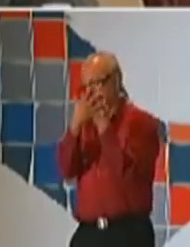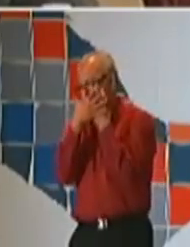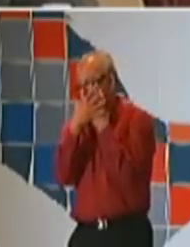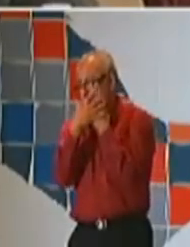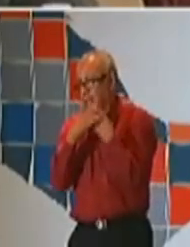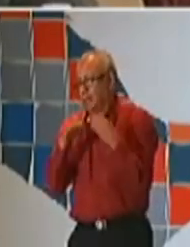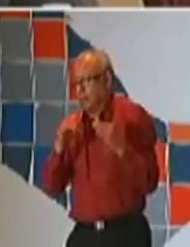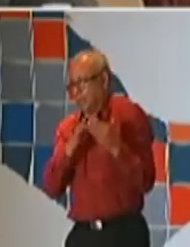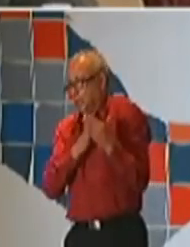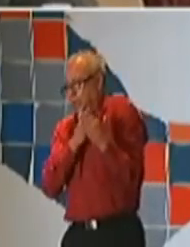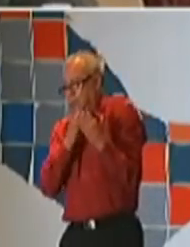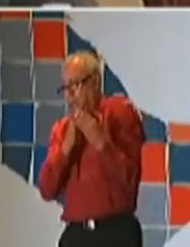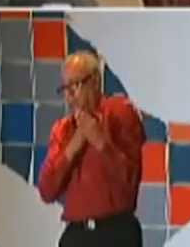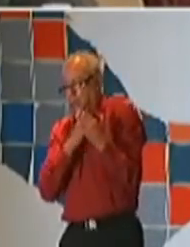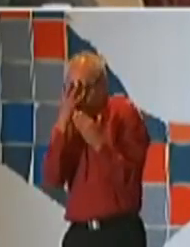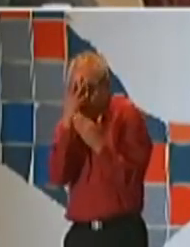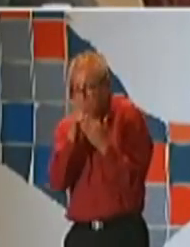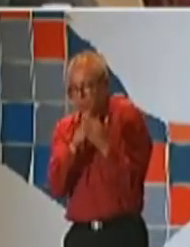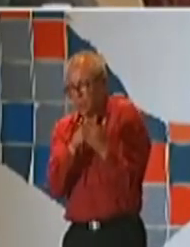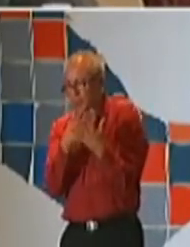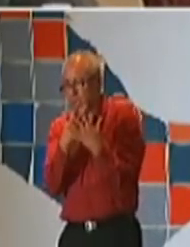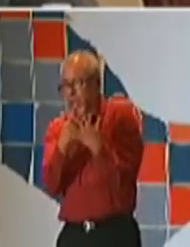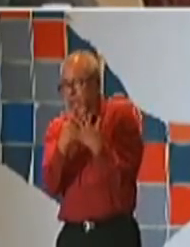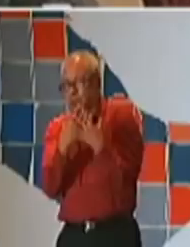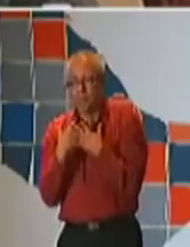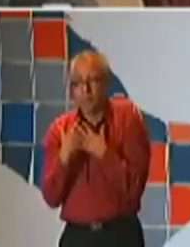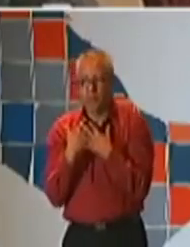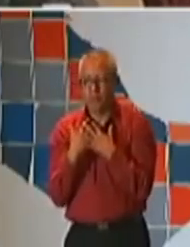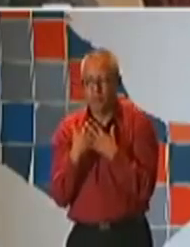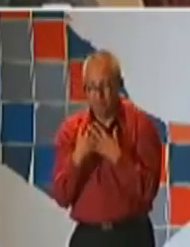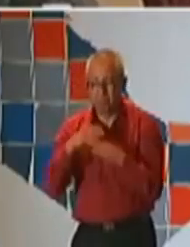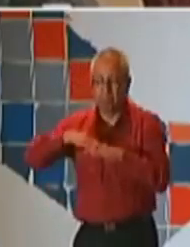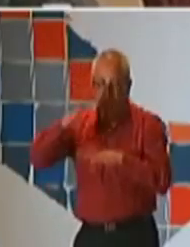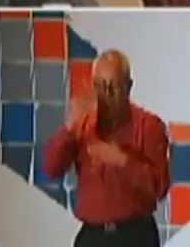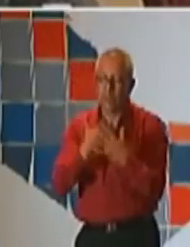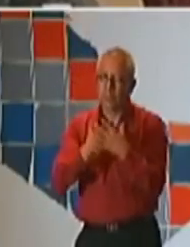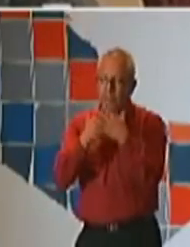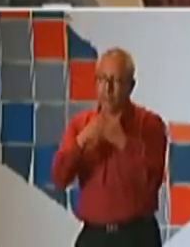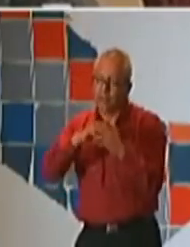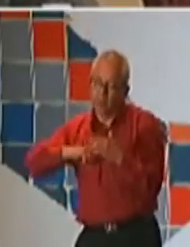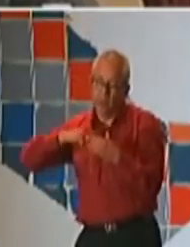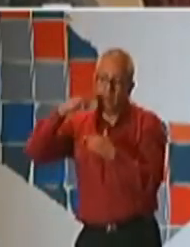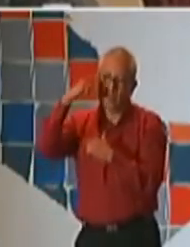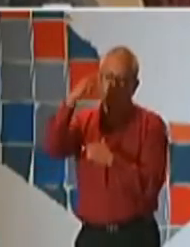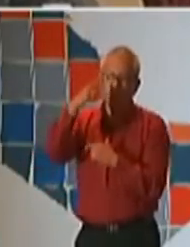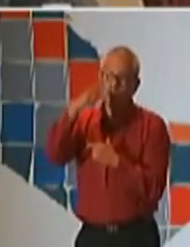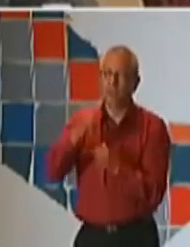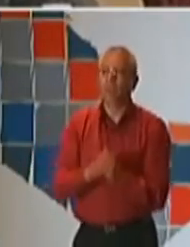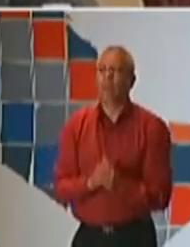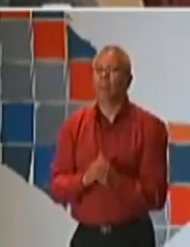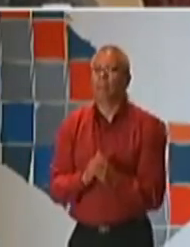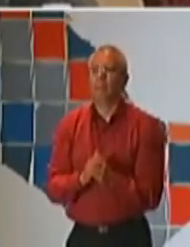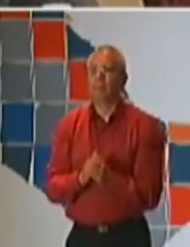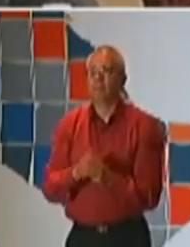miedo que es la más cárcel de todas las cárceles El Dios del mercado amenaza y castiga